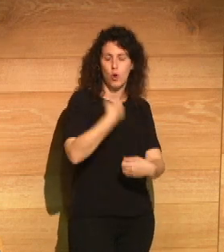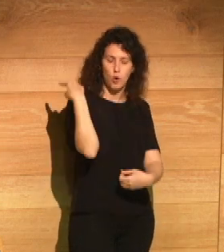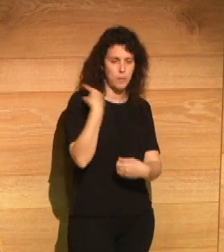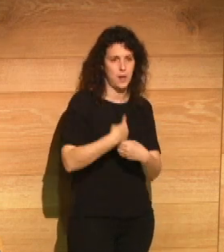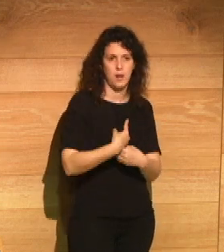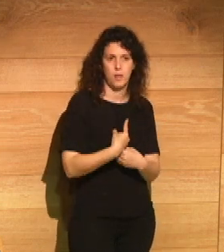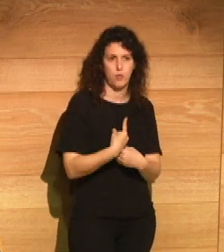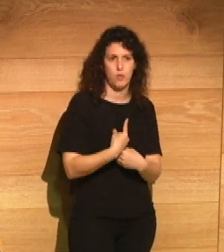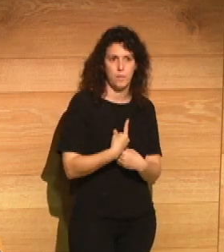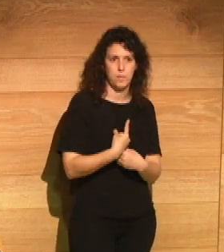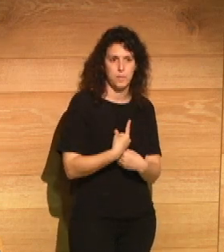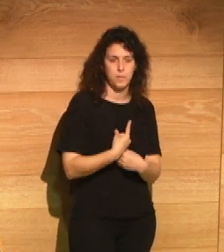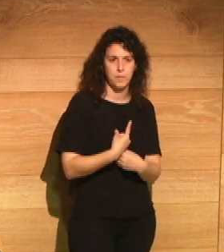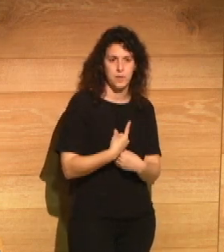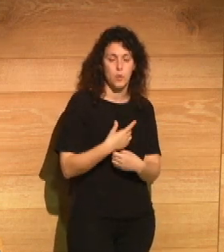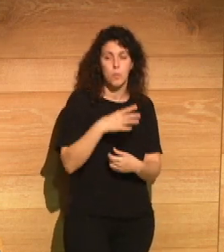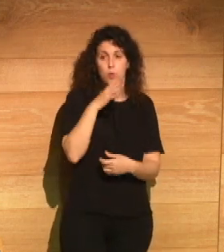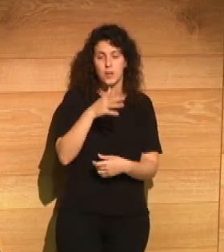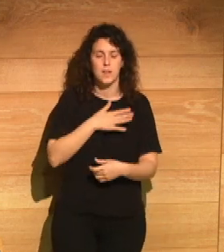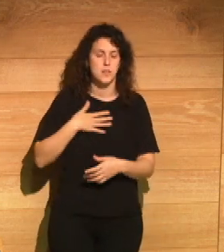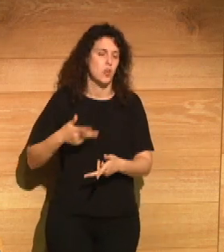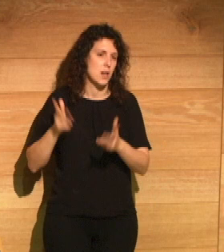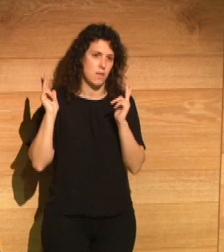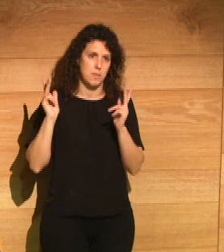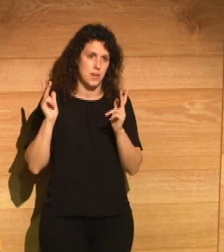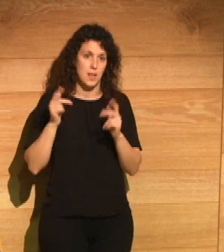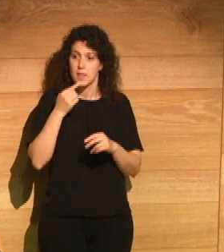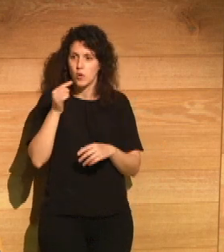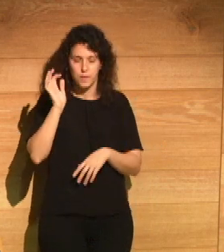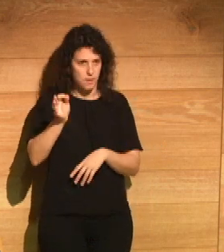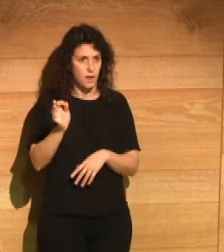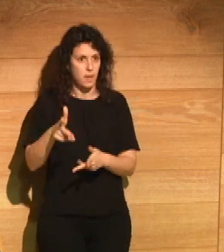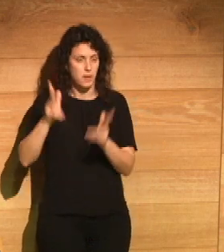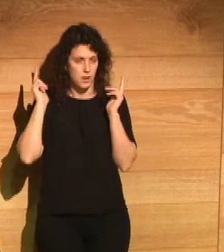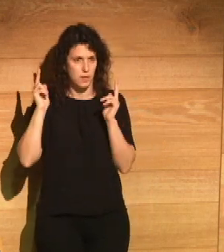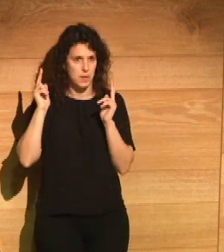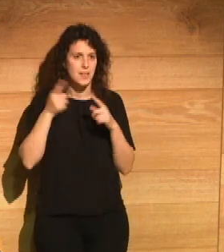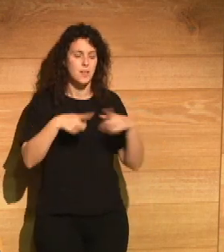uno lo desea libremente. Y cuando digo libremente, digo de verdad libremente.